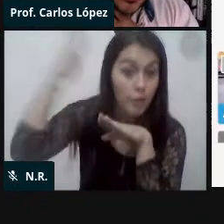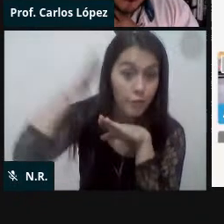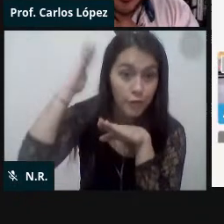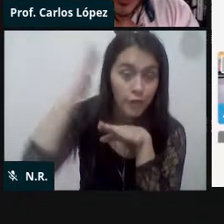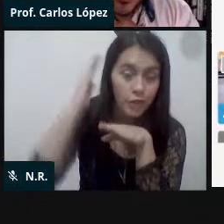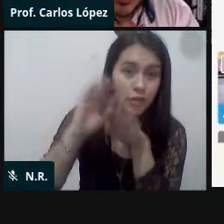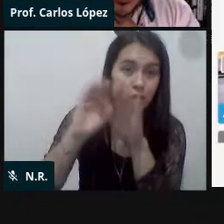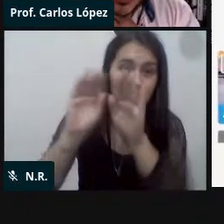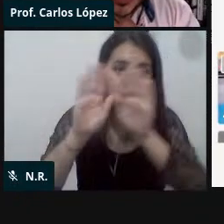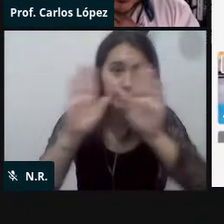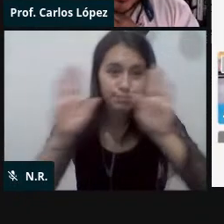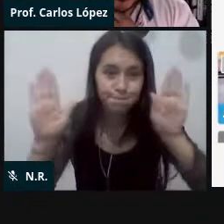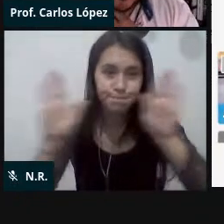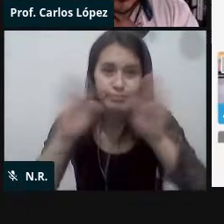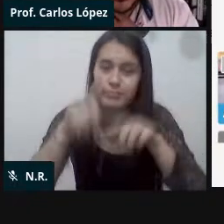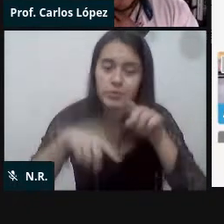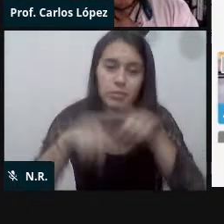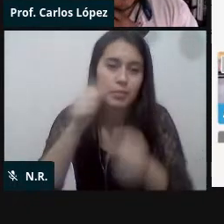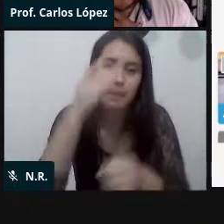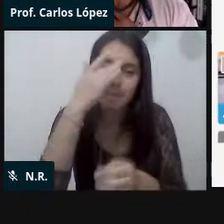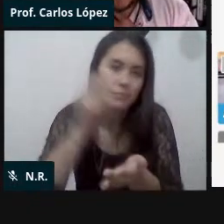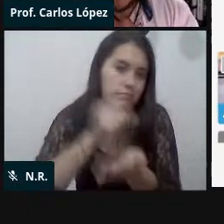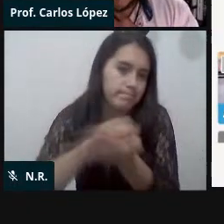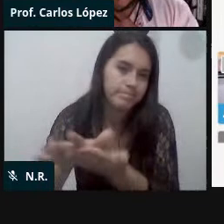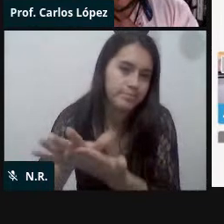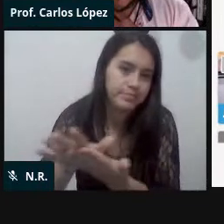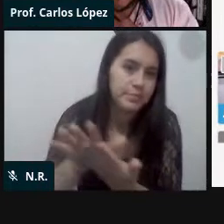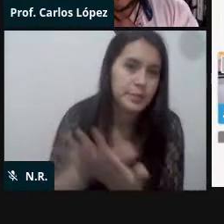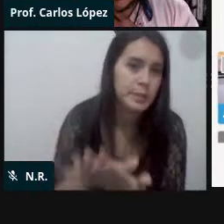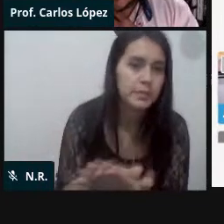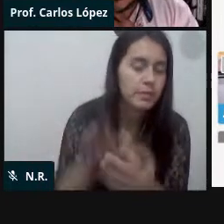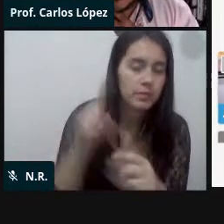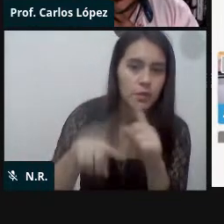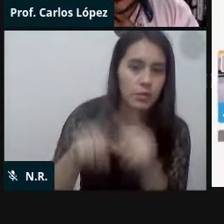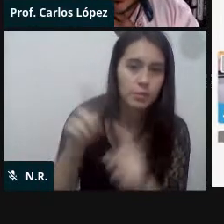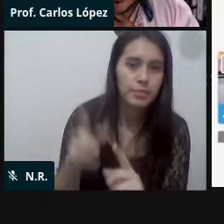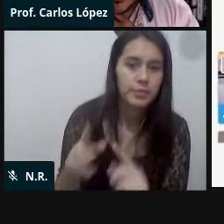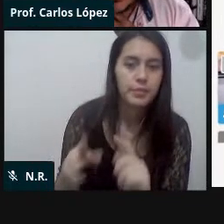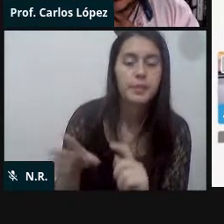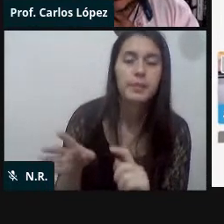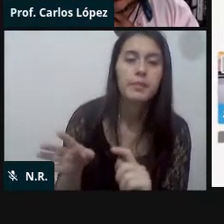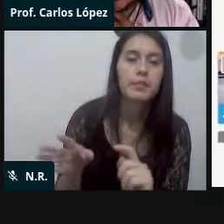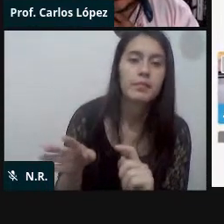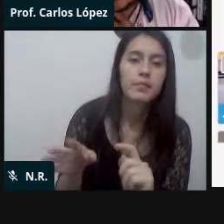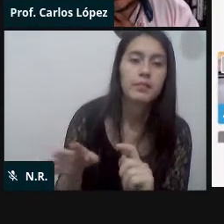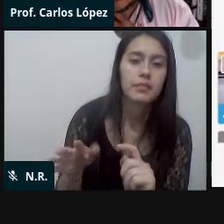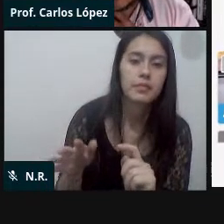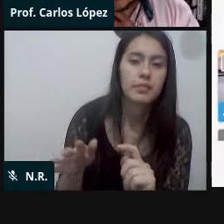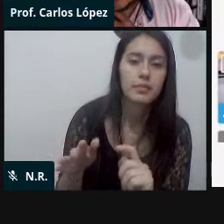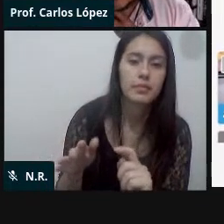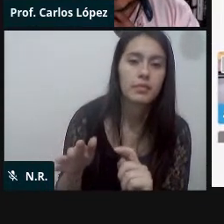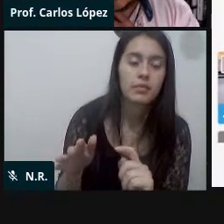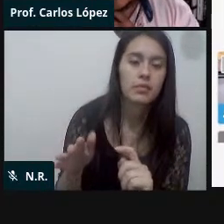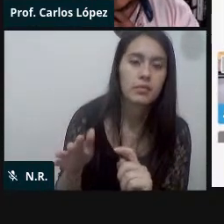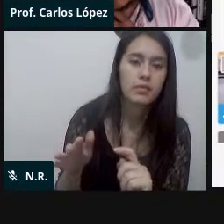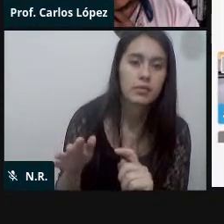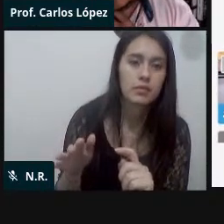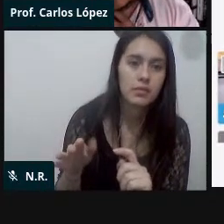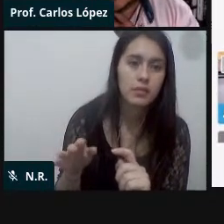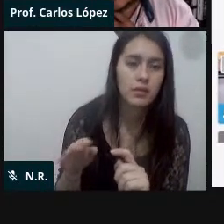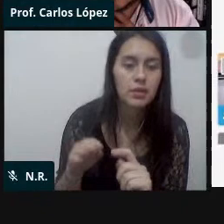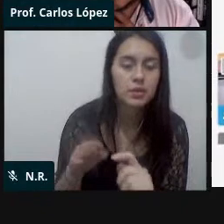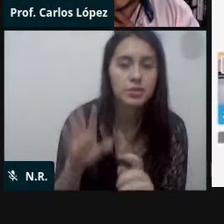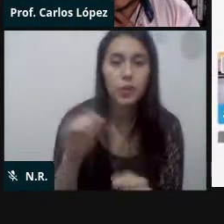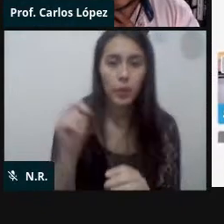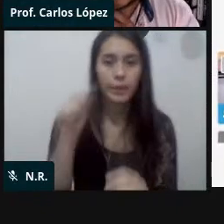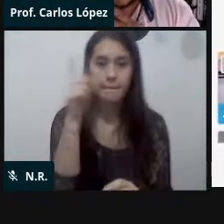que este es un programa gratuito, no, ¿vale? Cuando es versión gratis no nos va a permitir cambiar. Hay dos preguntitas